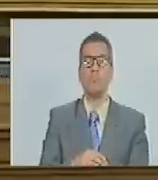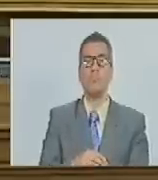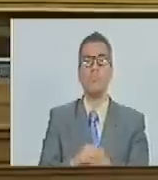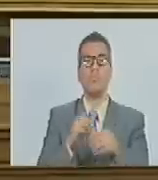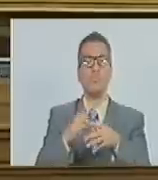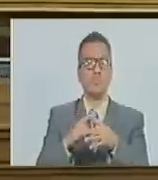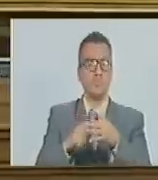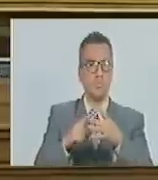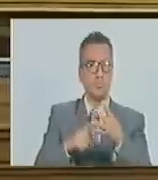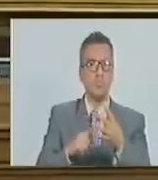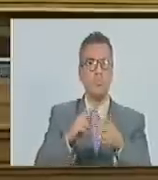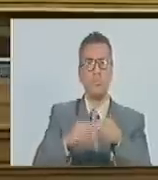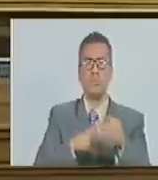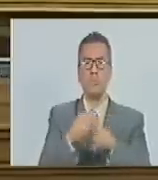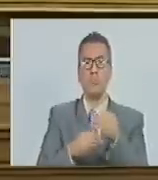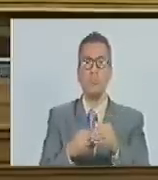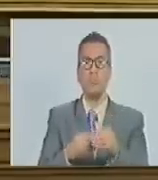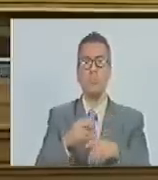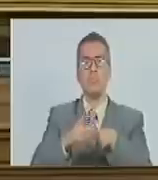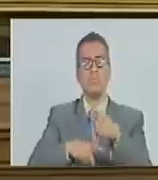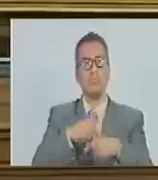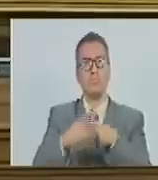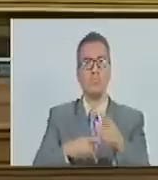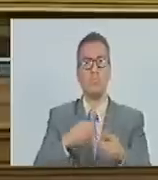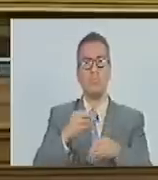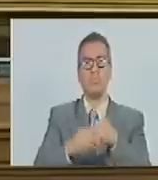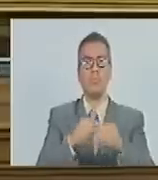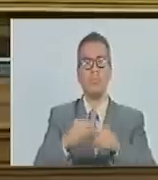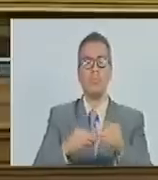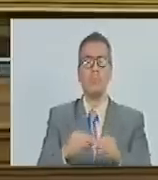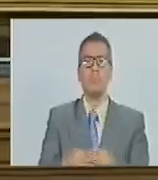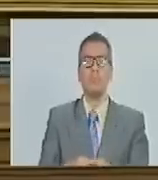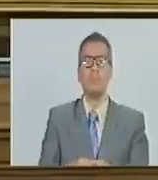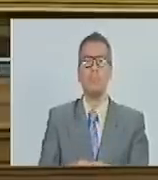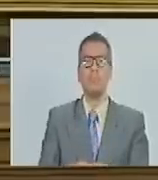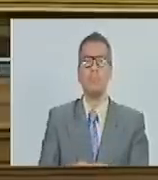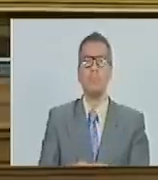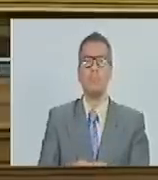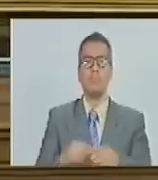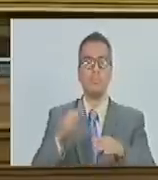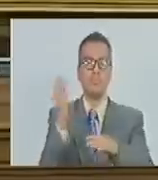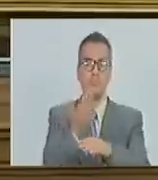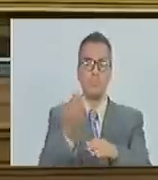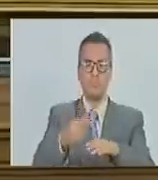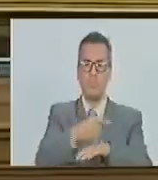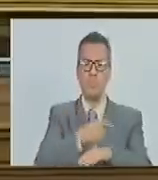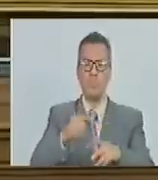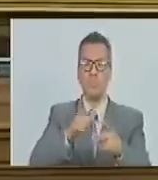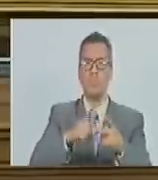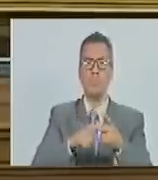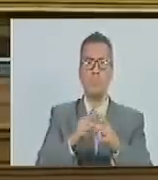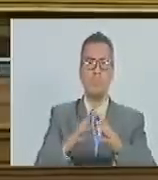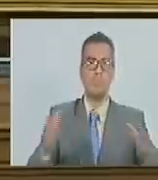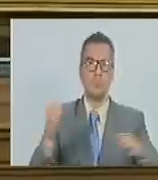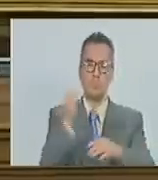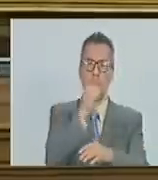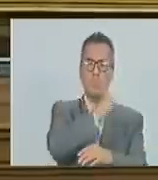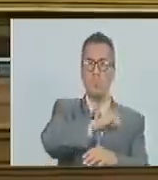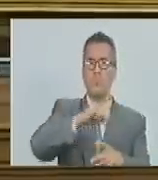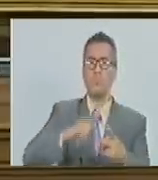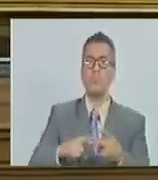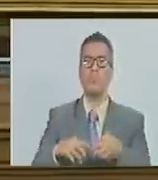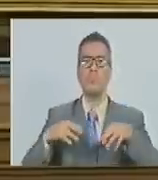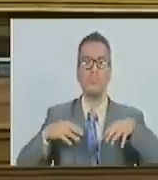y otro iba a ser el proceso que iban a desarrollar: el golpe de Estado, el magnicidio,